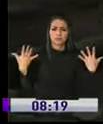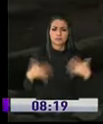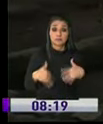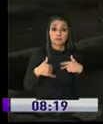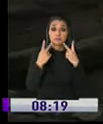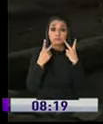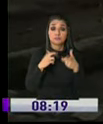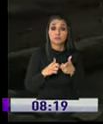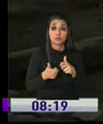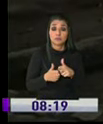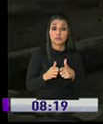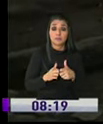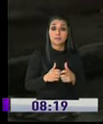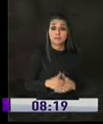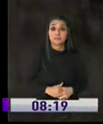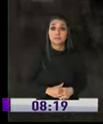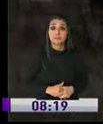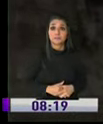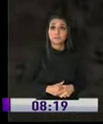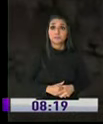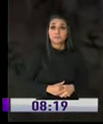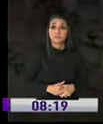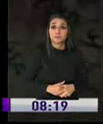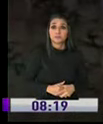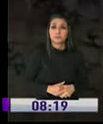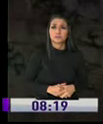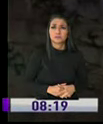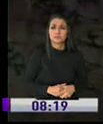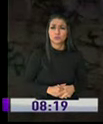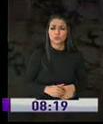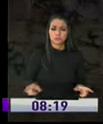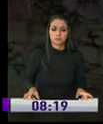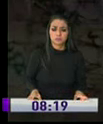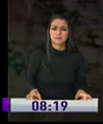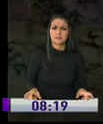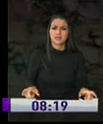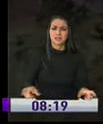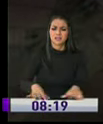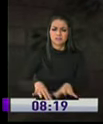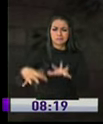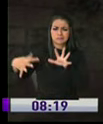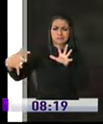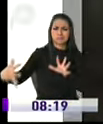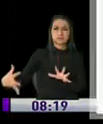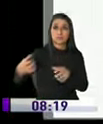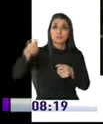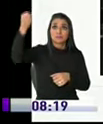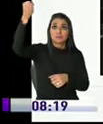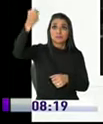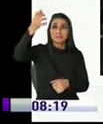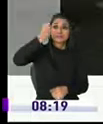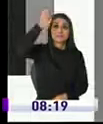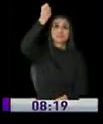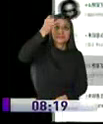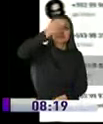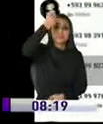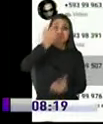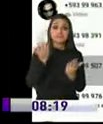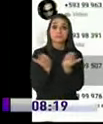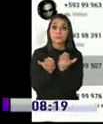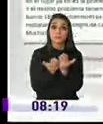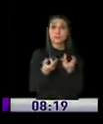el problema es bien complicado. Miren nada más en el filo de este muro, de esta propiedad privada y está lleno de